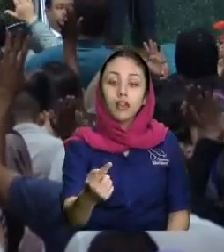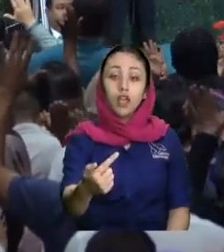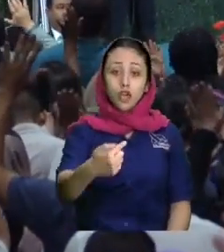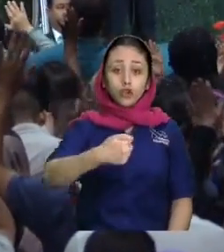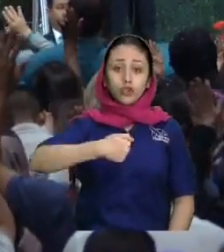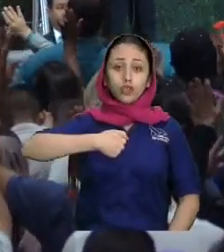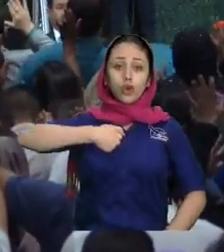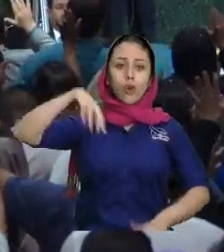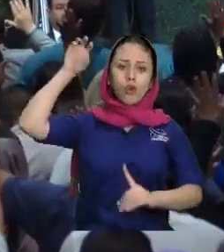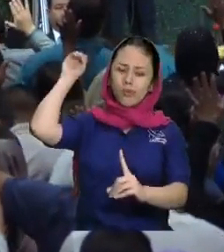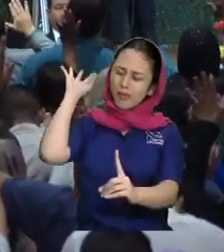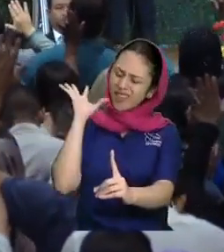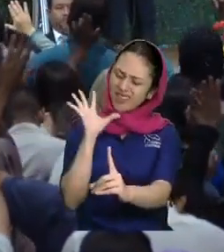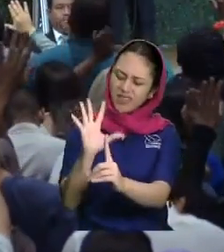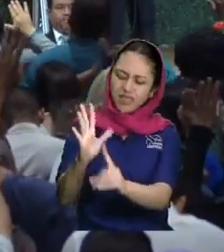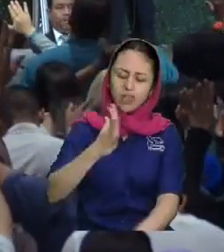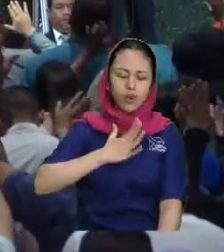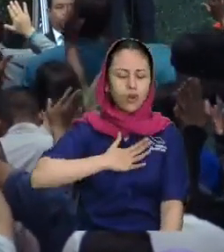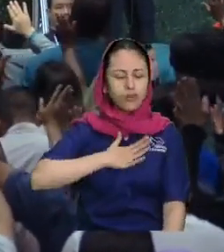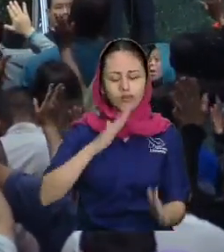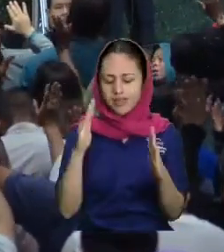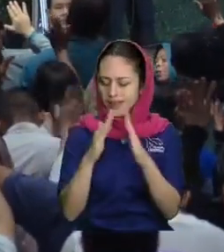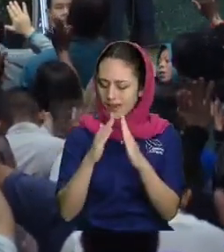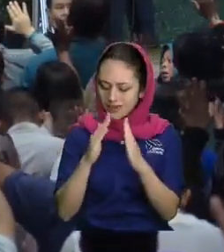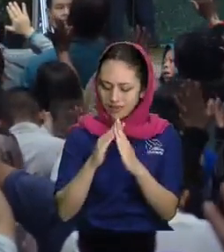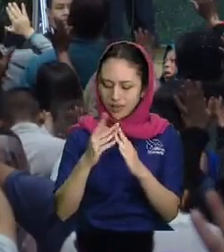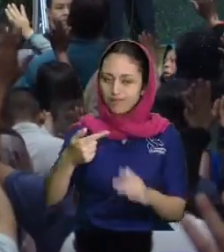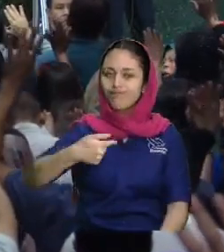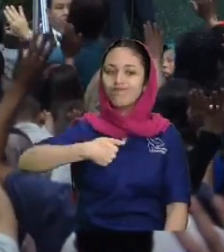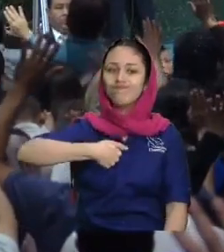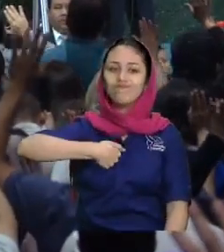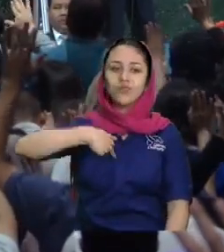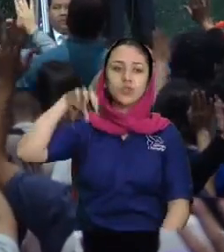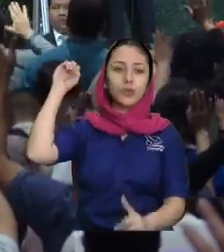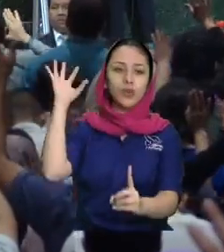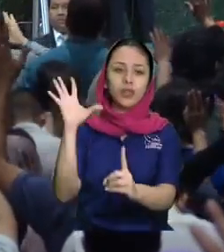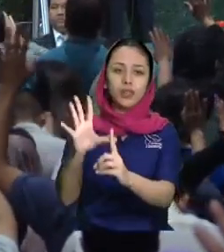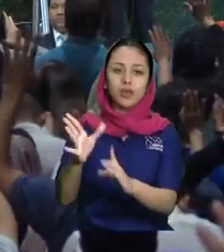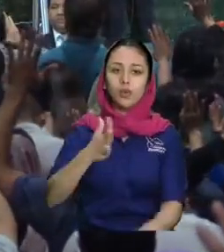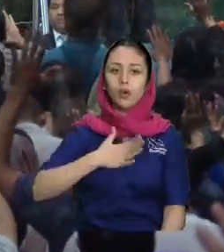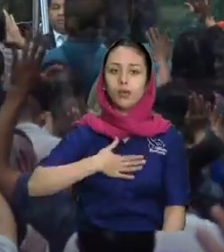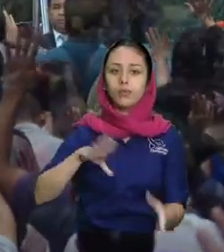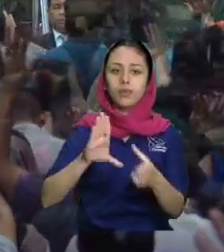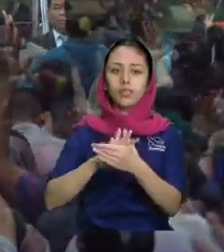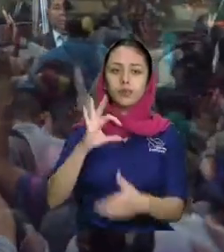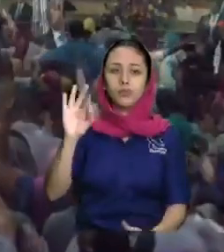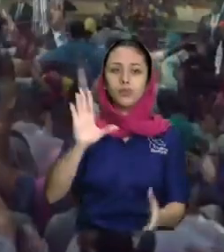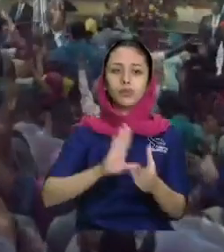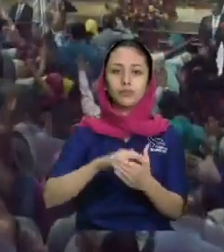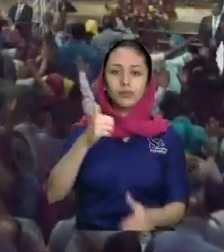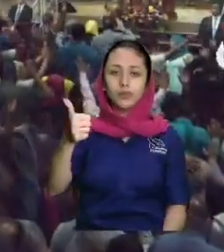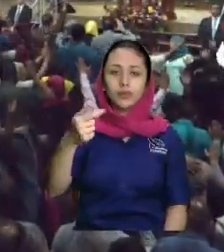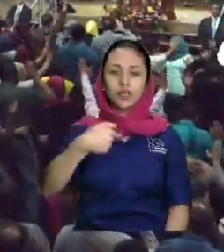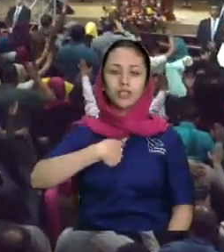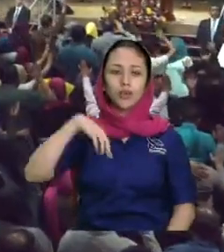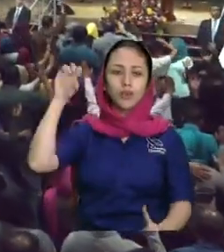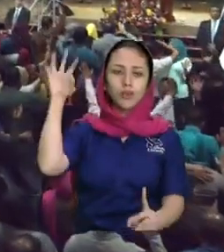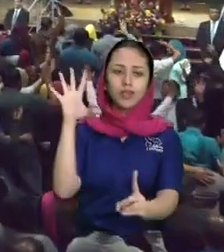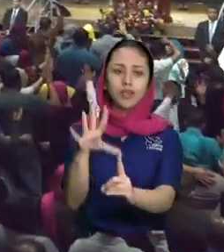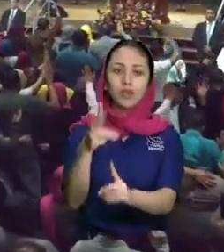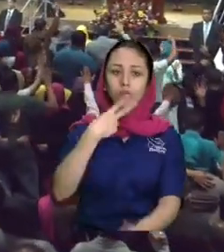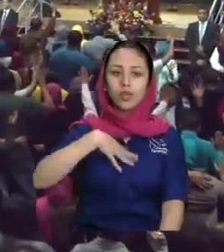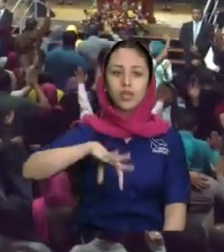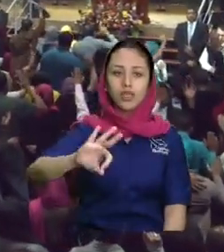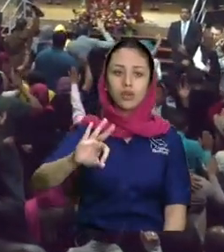mi casa. Yo bendigo a mi cónyuge. Bendigo a mis hijos, mis nietos,